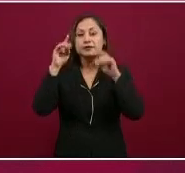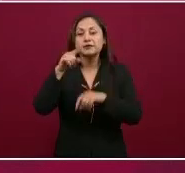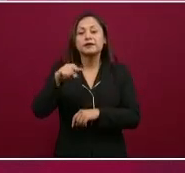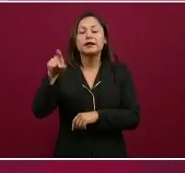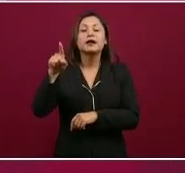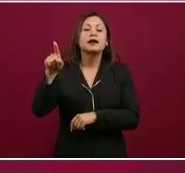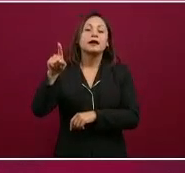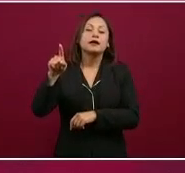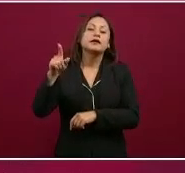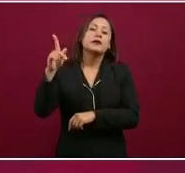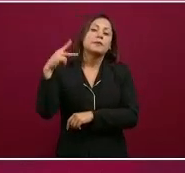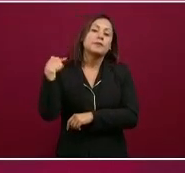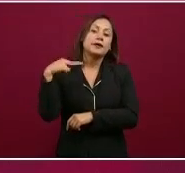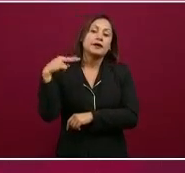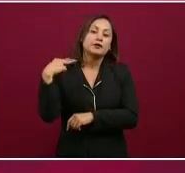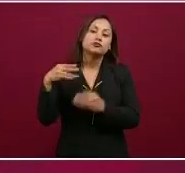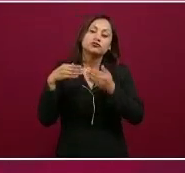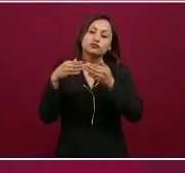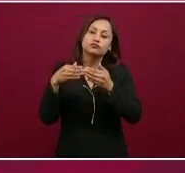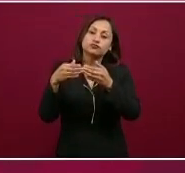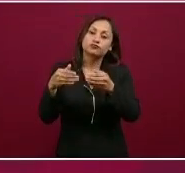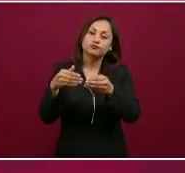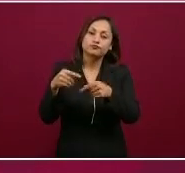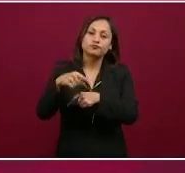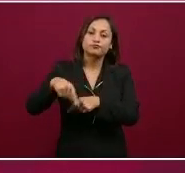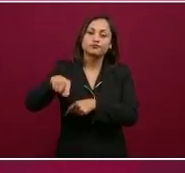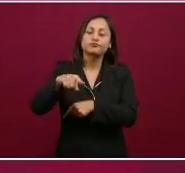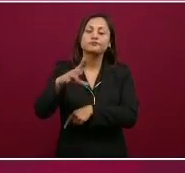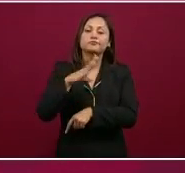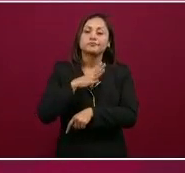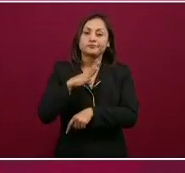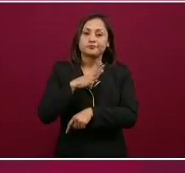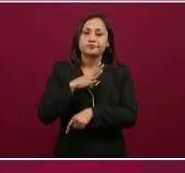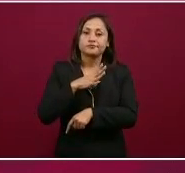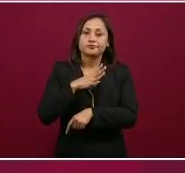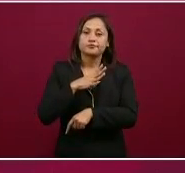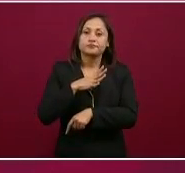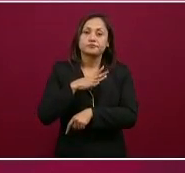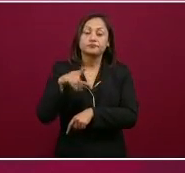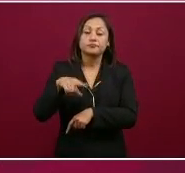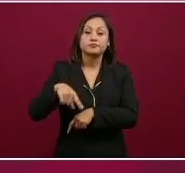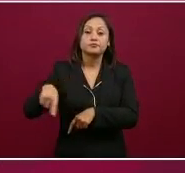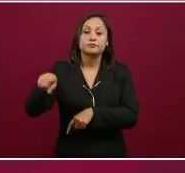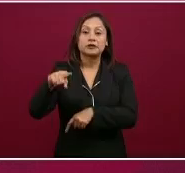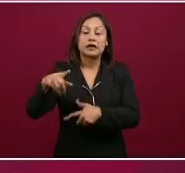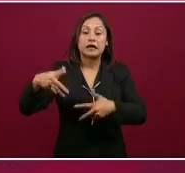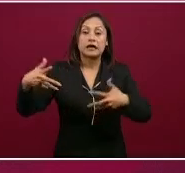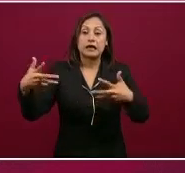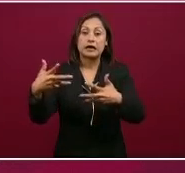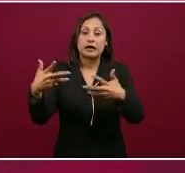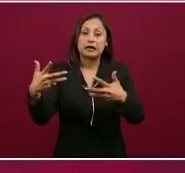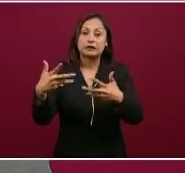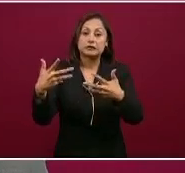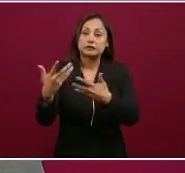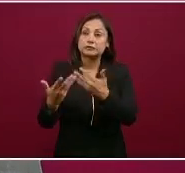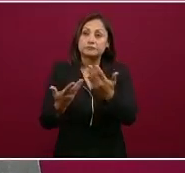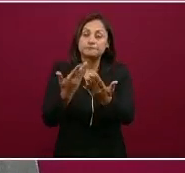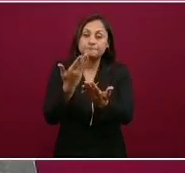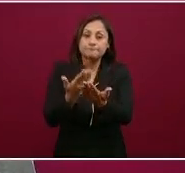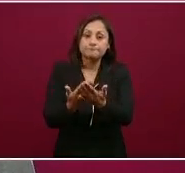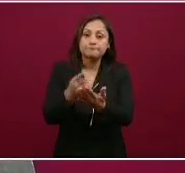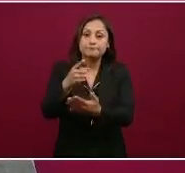Veracruz, que vamos a participar en una ofrenda a los